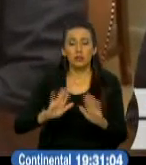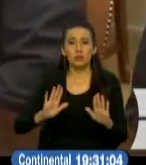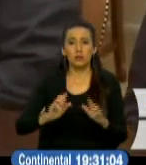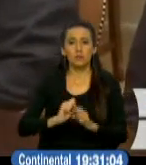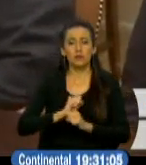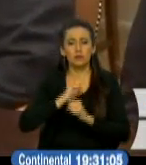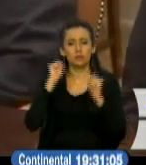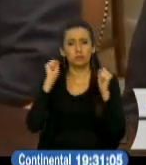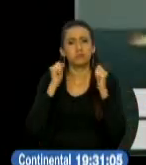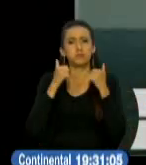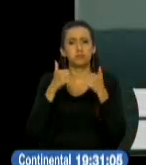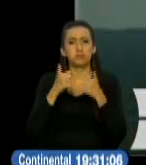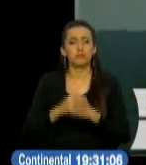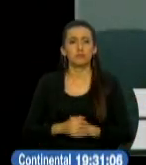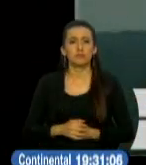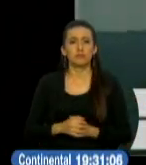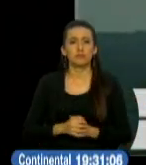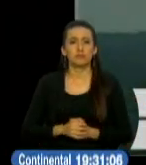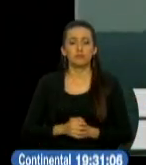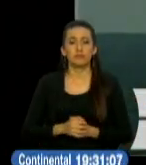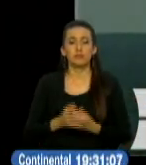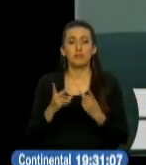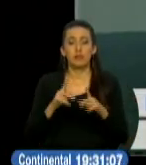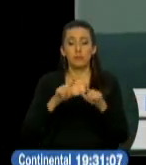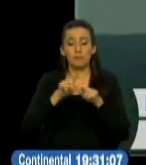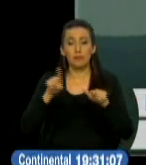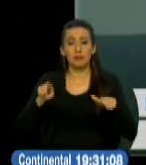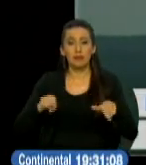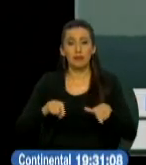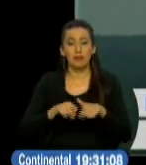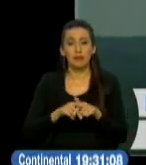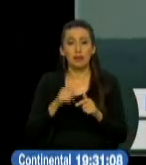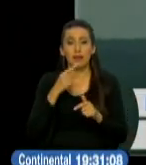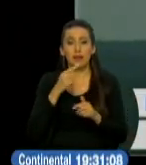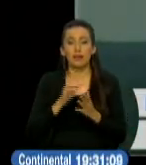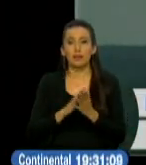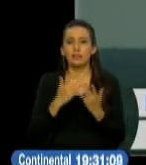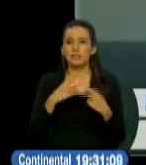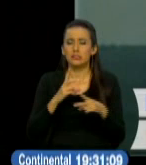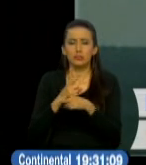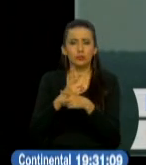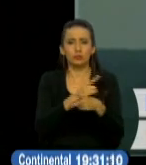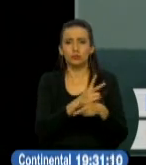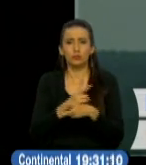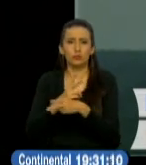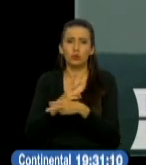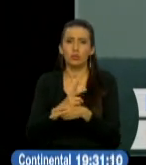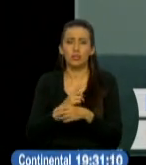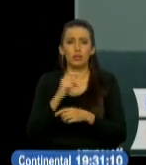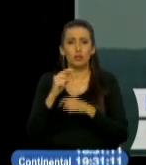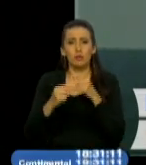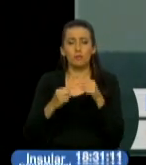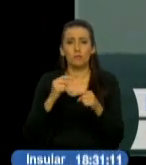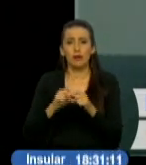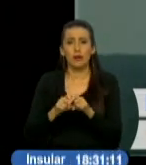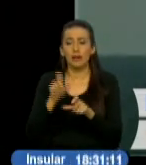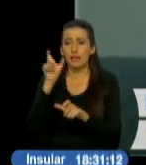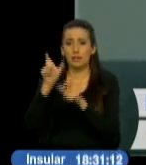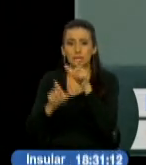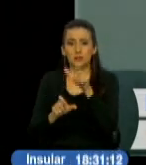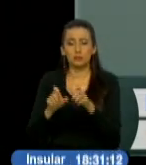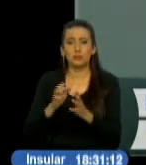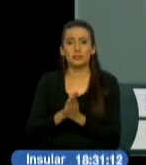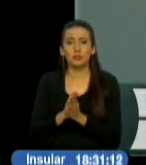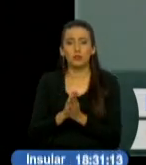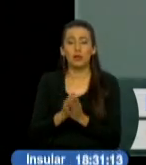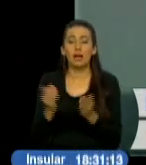exitosos últimamente. El Pentágono además señaló que se tomaron todas las precauciones para evitar que las víctimas sean civiles,